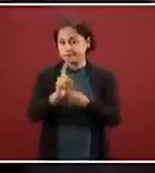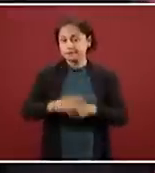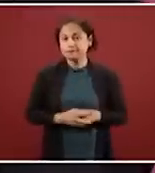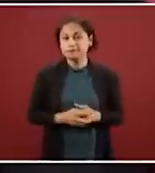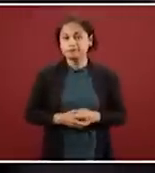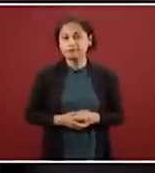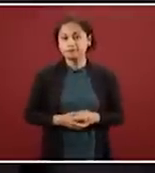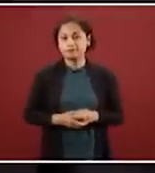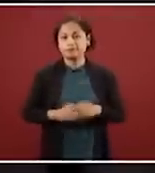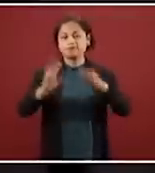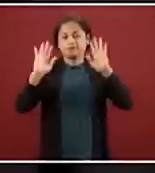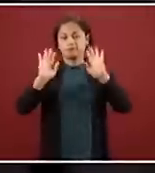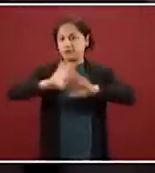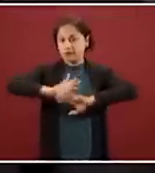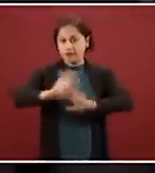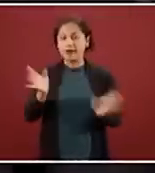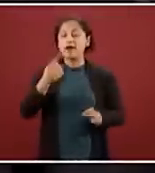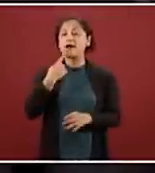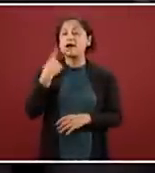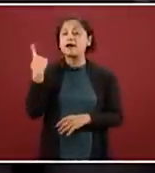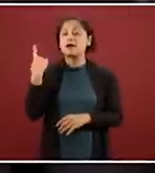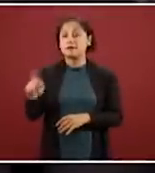Pues está acusado